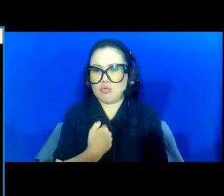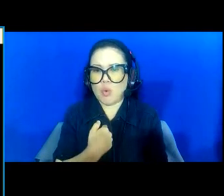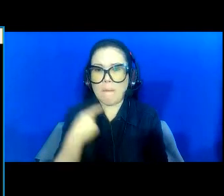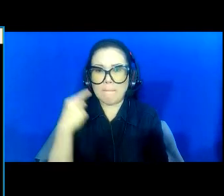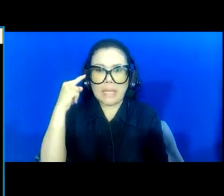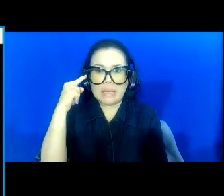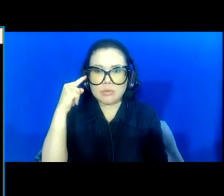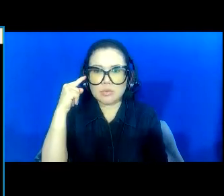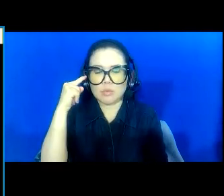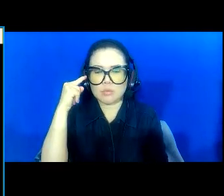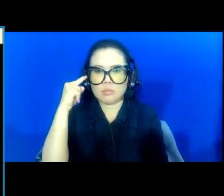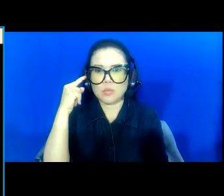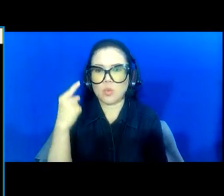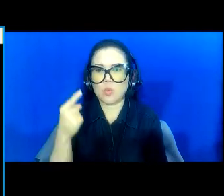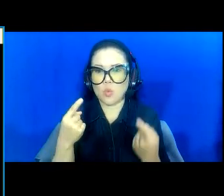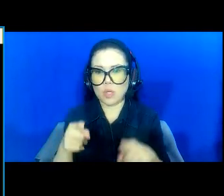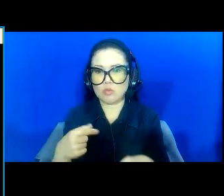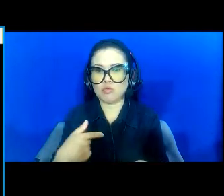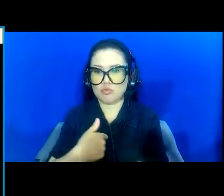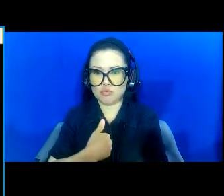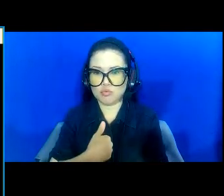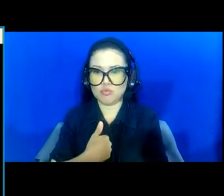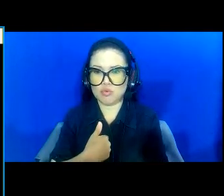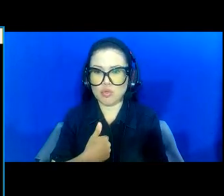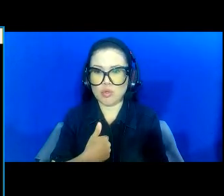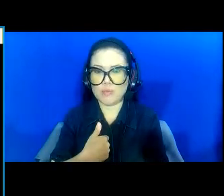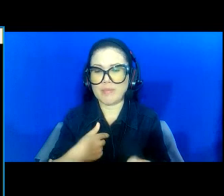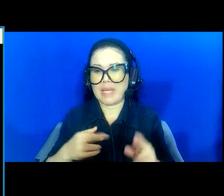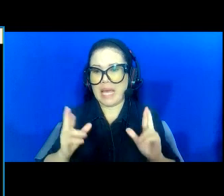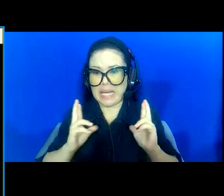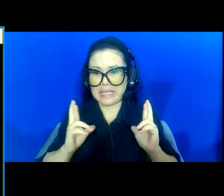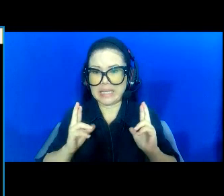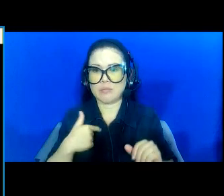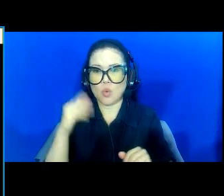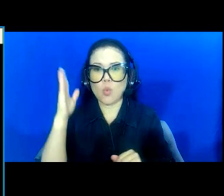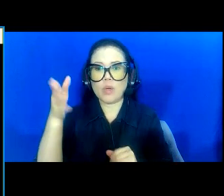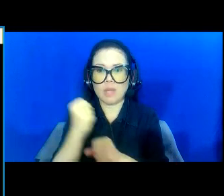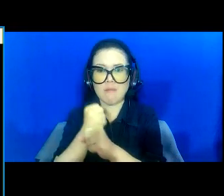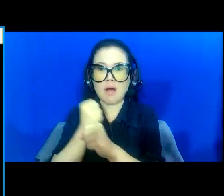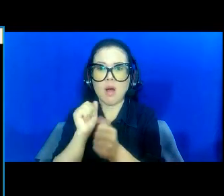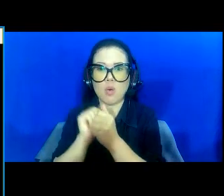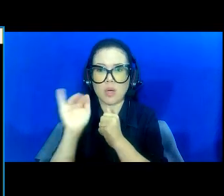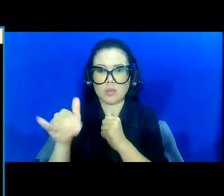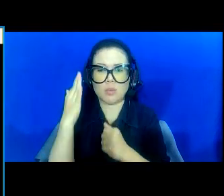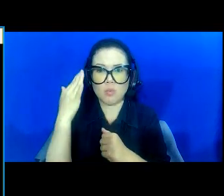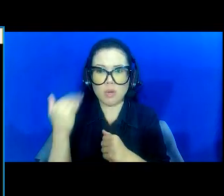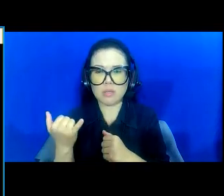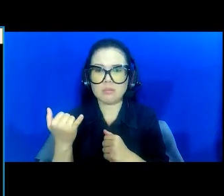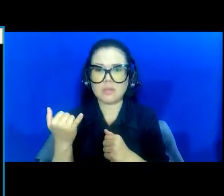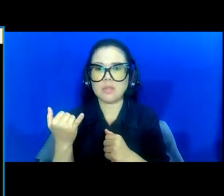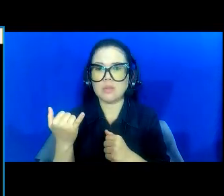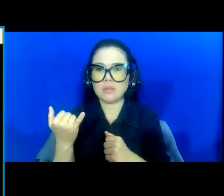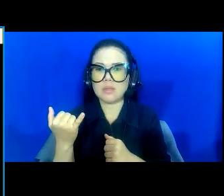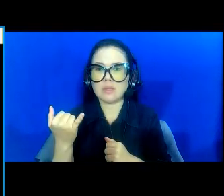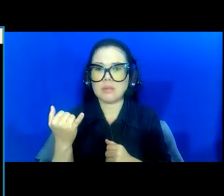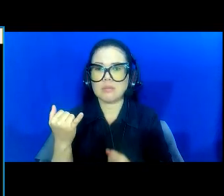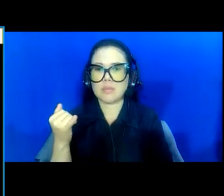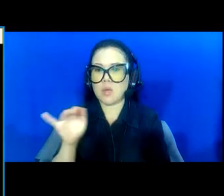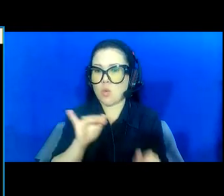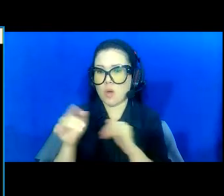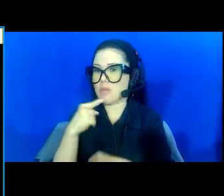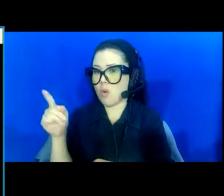pienso, y cuando me retire voy a trabajar con eso, porque me es preocupante como trajo el doctor,